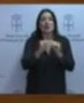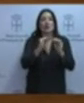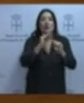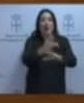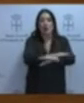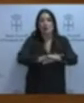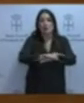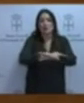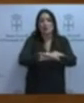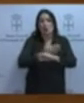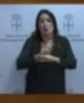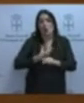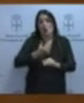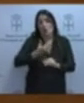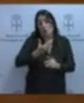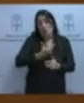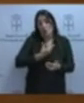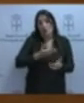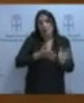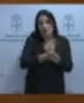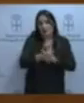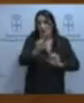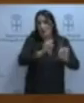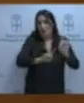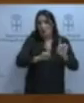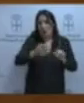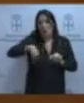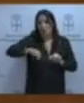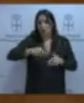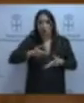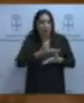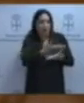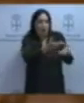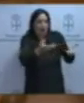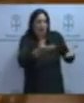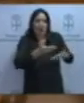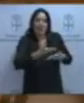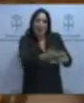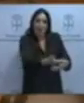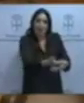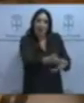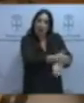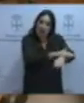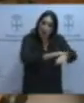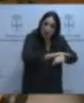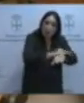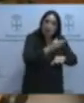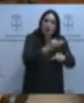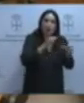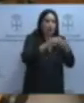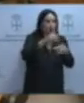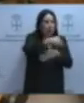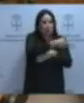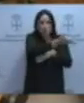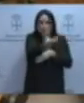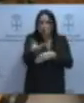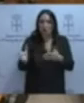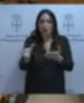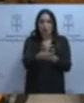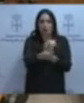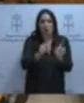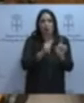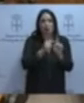que está detrás del problema. Ofertamos la mano tendida, no ya solo al Gobierno, sino a todos los grupos de esta Cámara, para estudiar